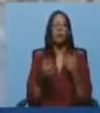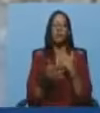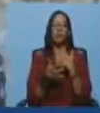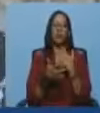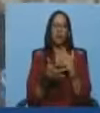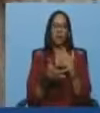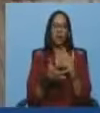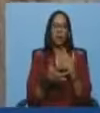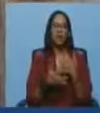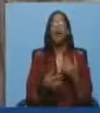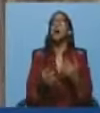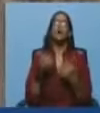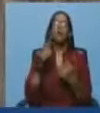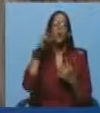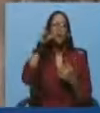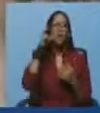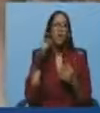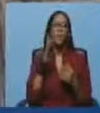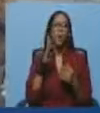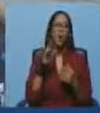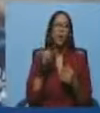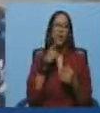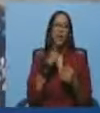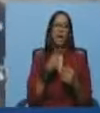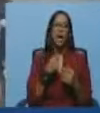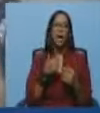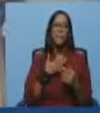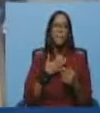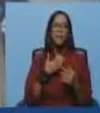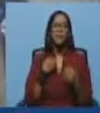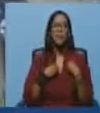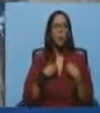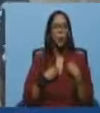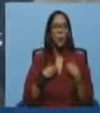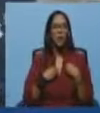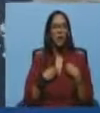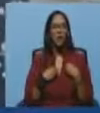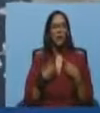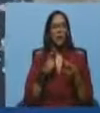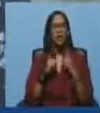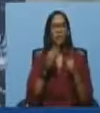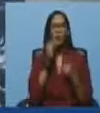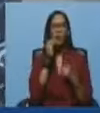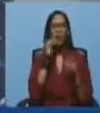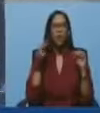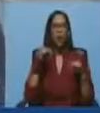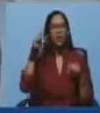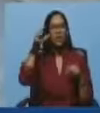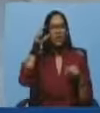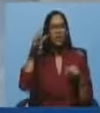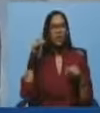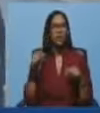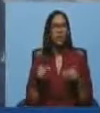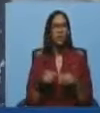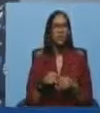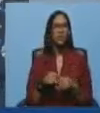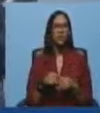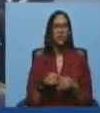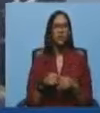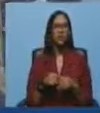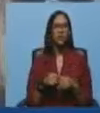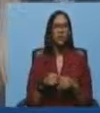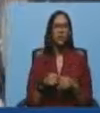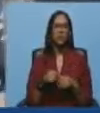unos días comentaba allí justamente con Boris y le decía, a mí me angustia que a veces los muchachos de hoy en día